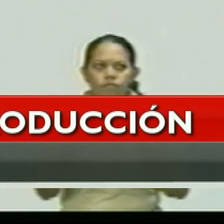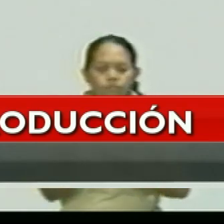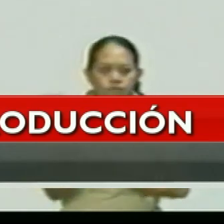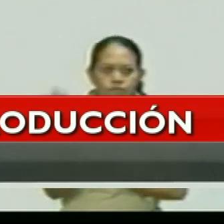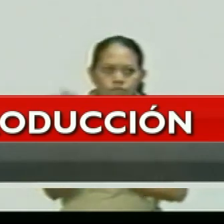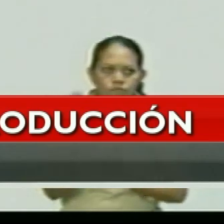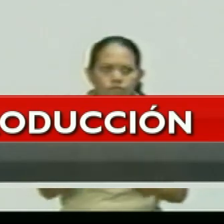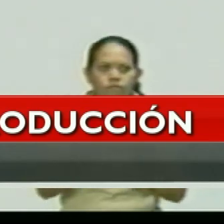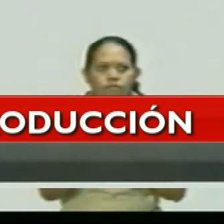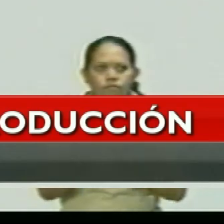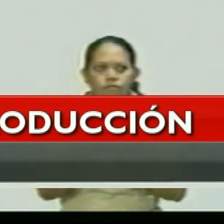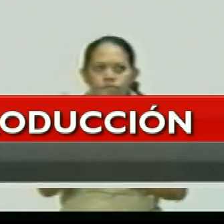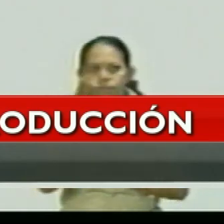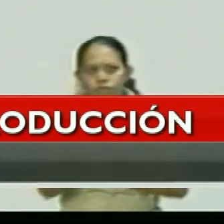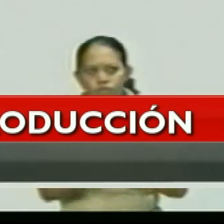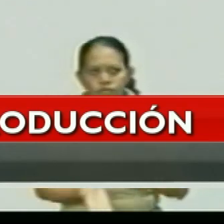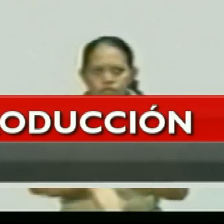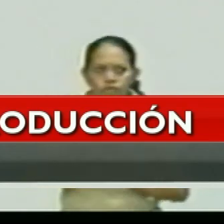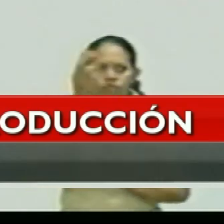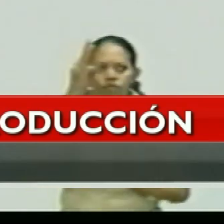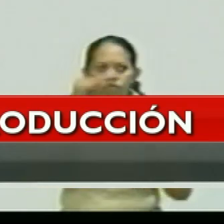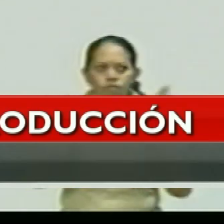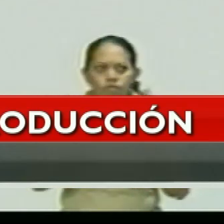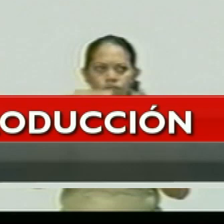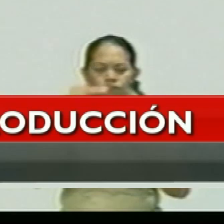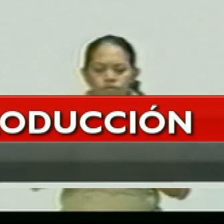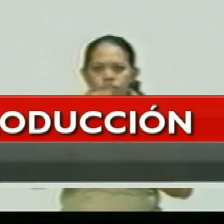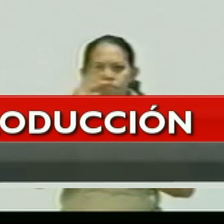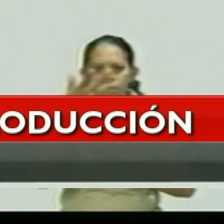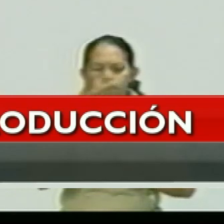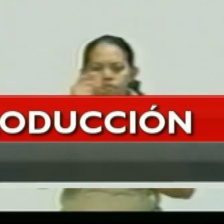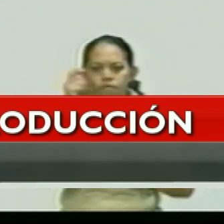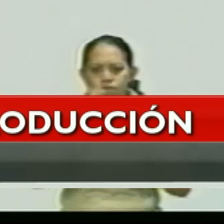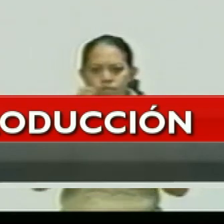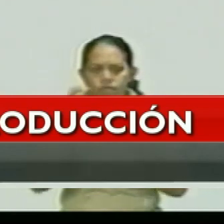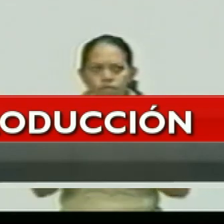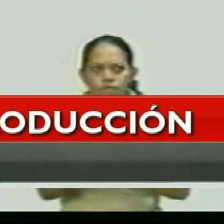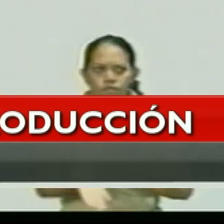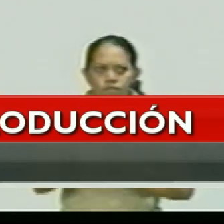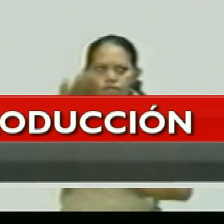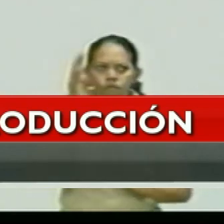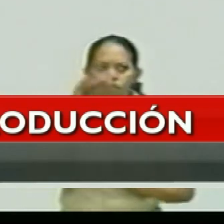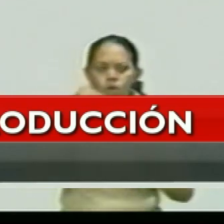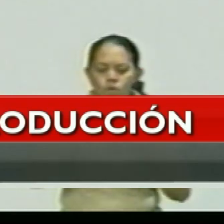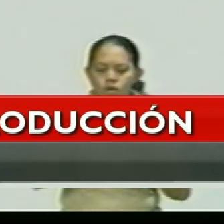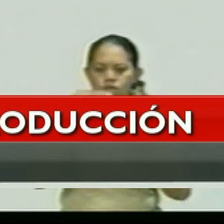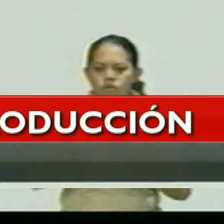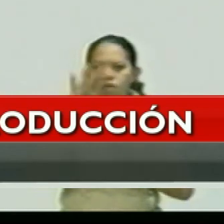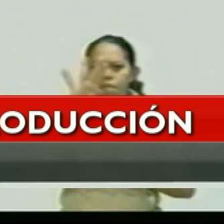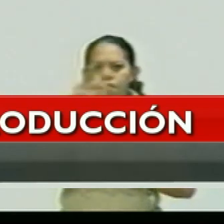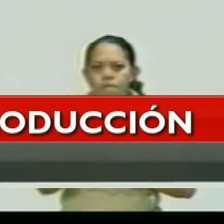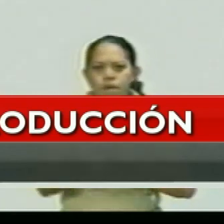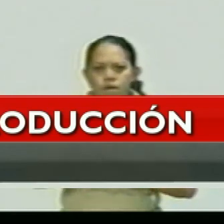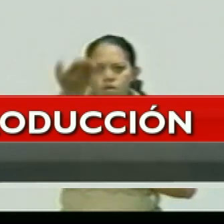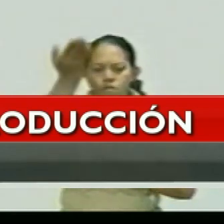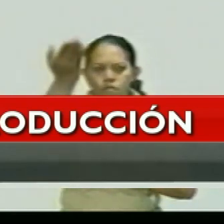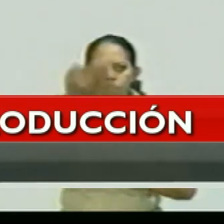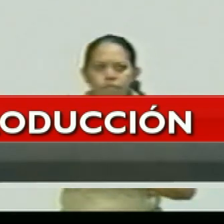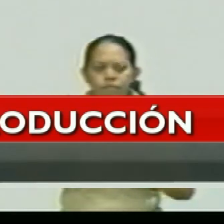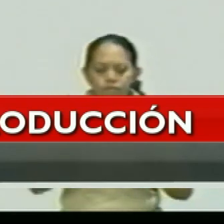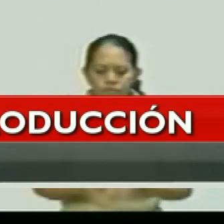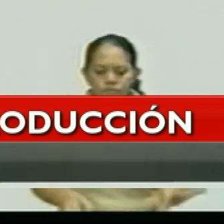esperamos que alcance, supere los 3 mil millones y que contribuya a superar los 4 mil millones de la exportación del régimen